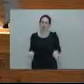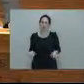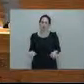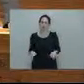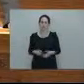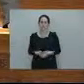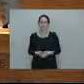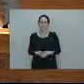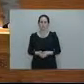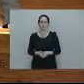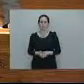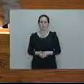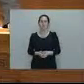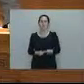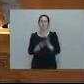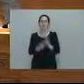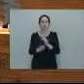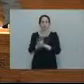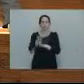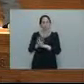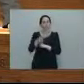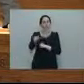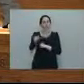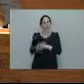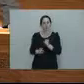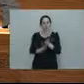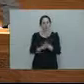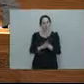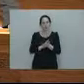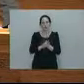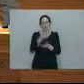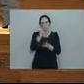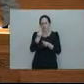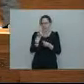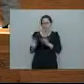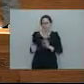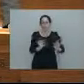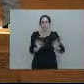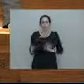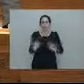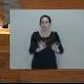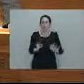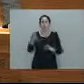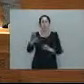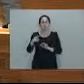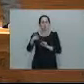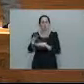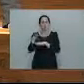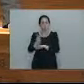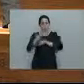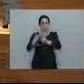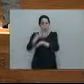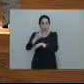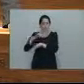En el cuarto punto también incorporamos una previsión que se contempla en la proposición defendida por Izquierda